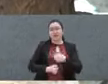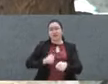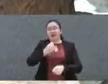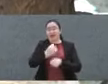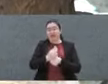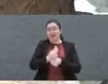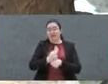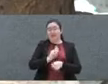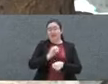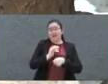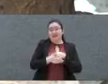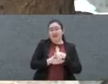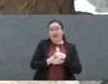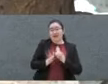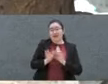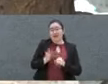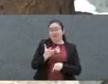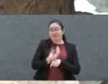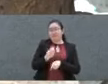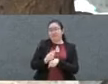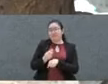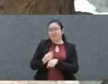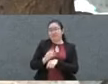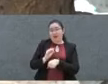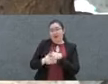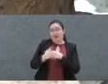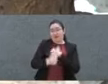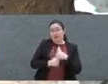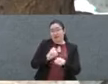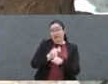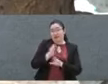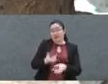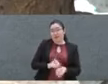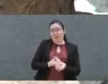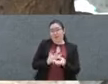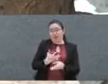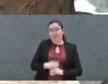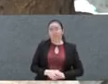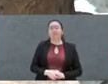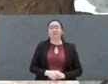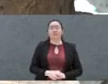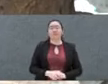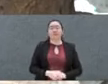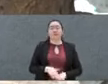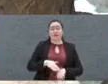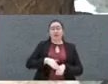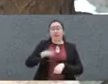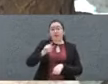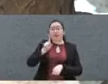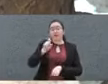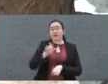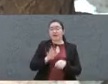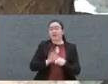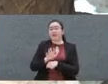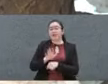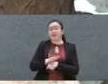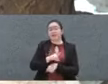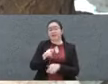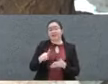terminarse pues hacia fin de año para tener ya estos beneficios. Más el agua que provenga de los